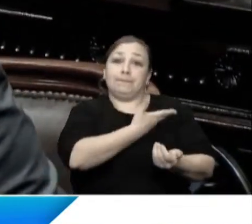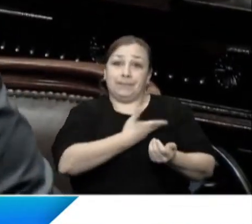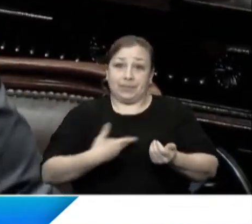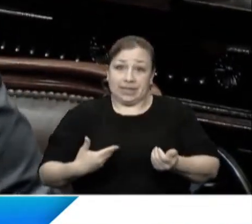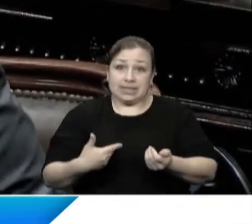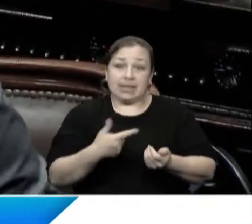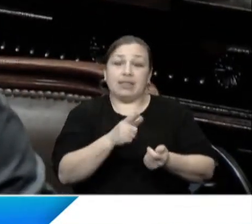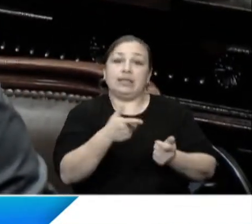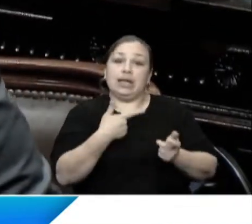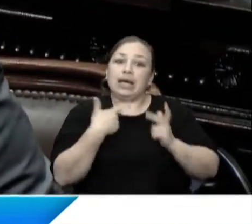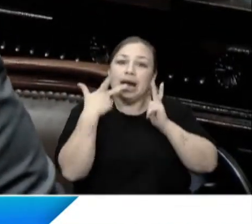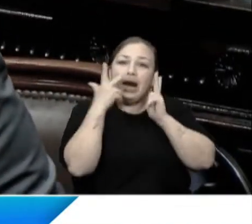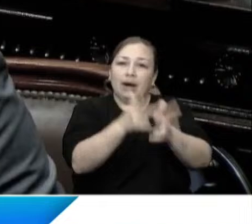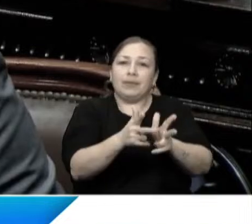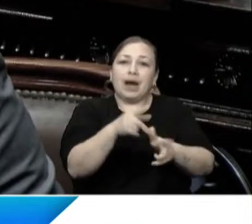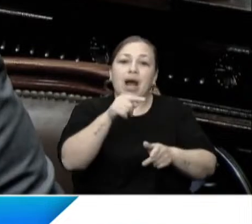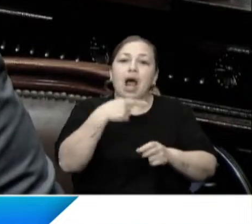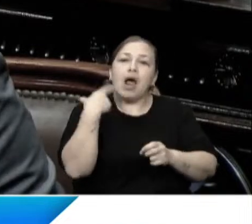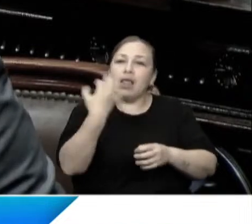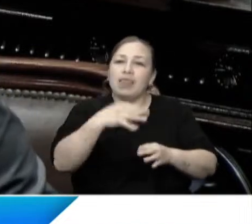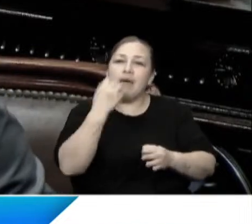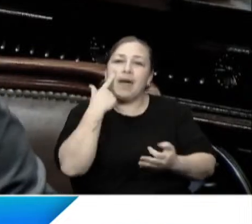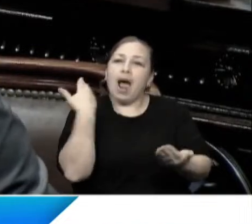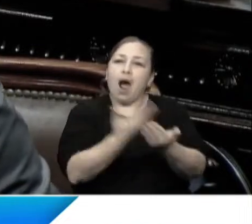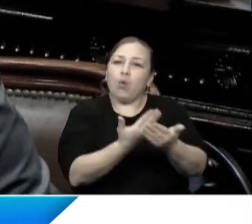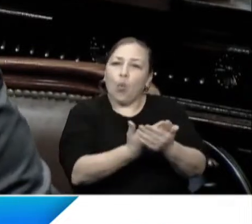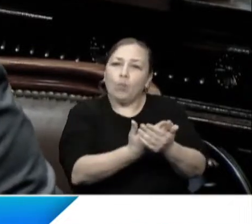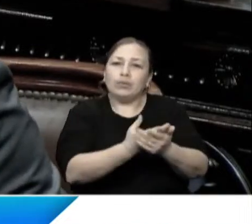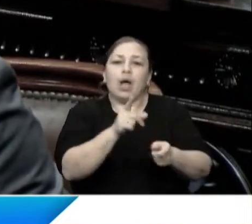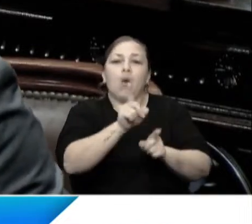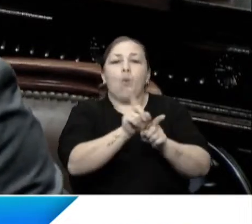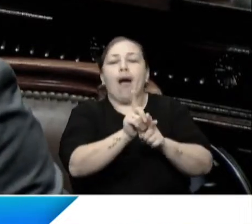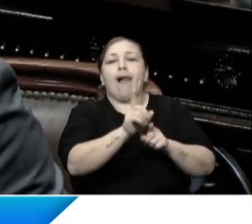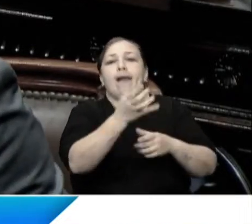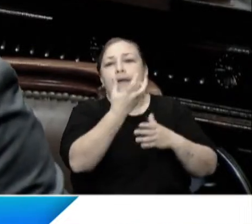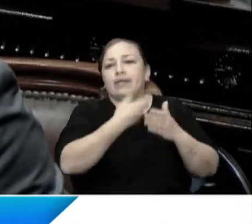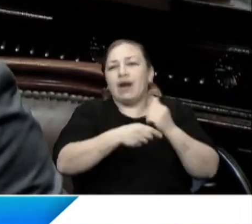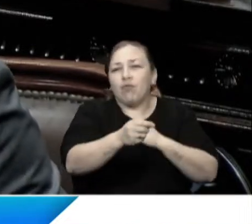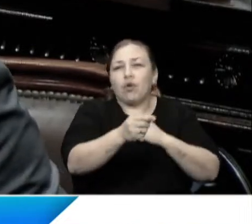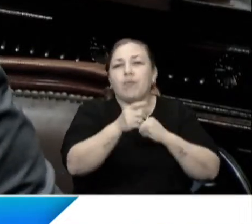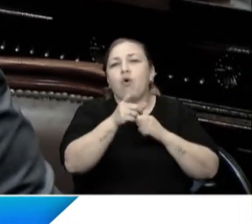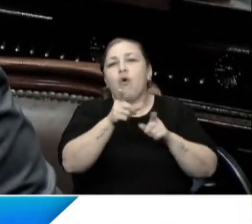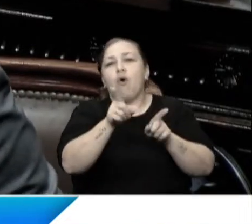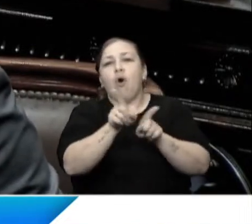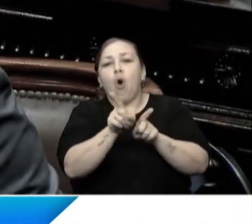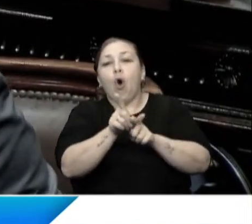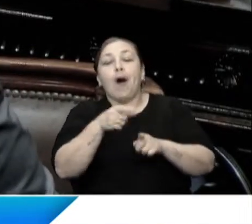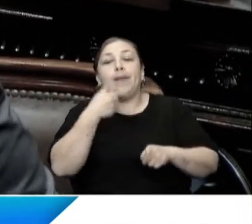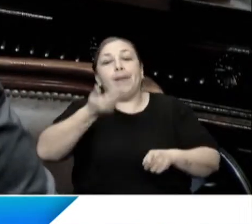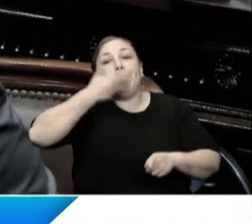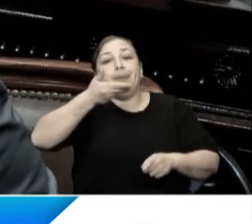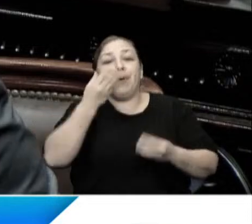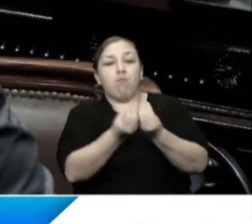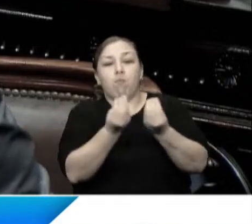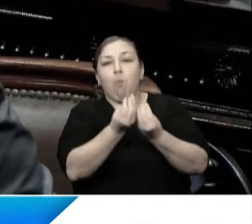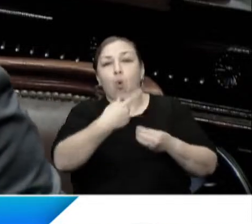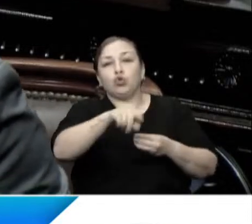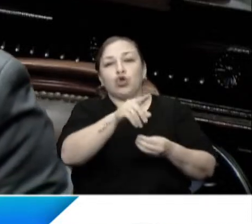este marco de la liviandad argumental, el transfugismo y la cuestión pirulera de